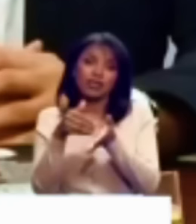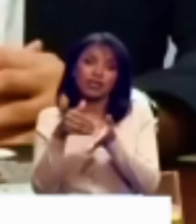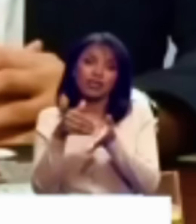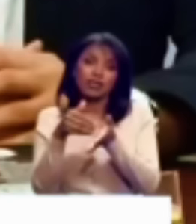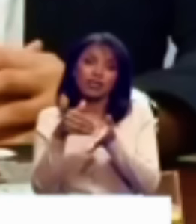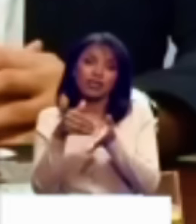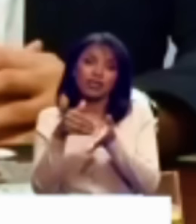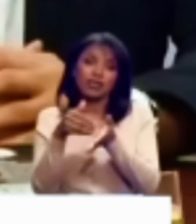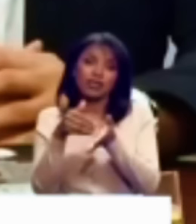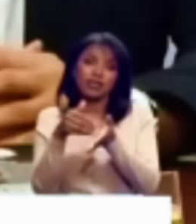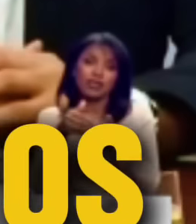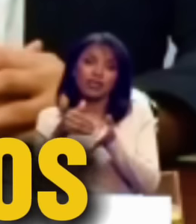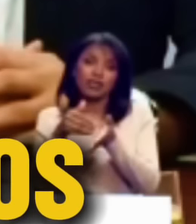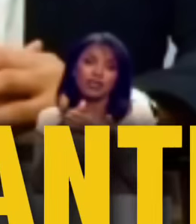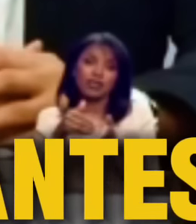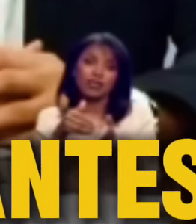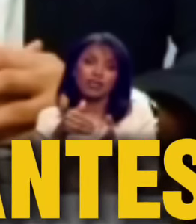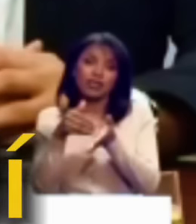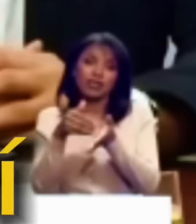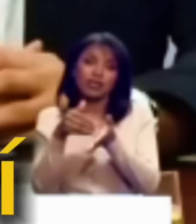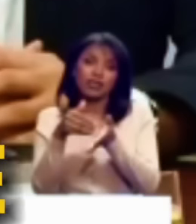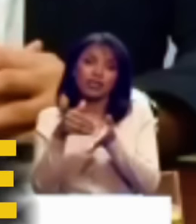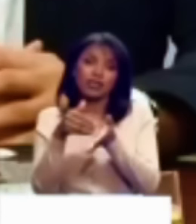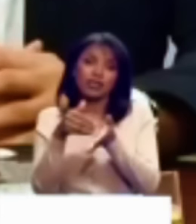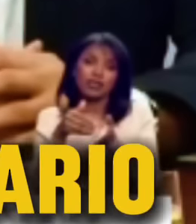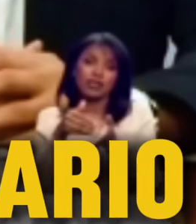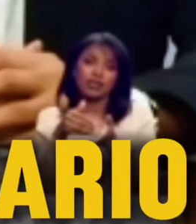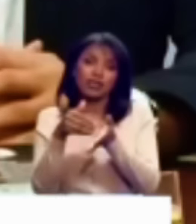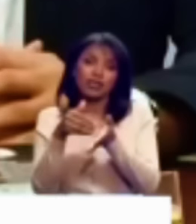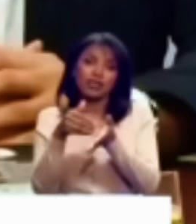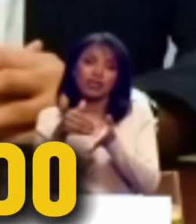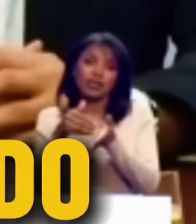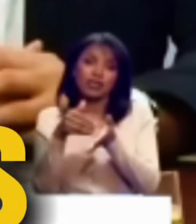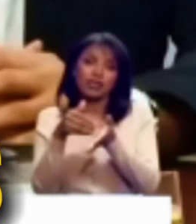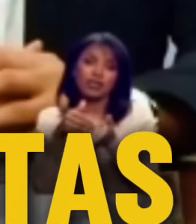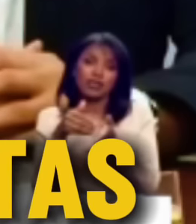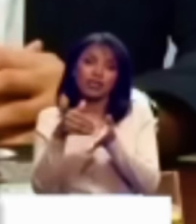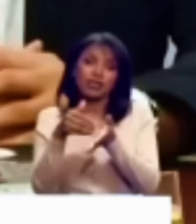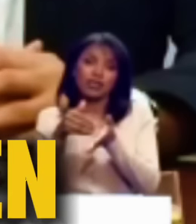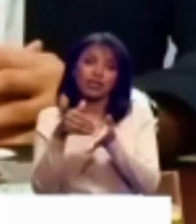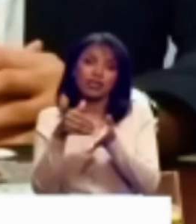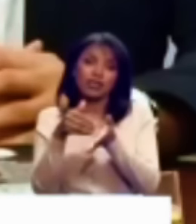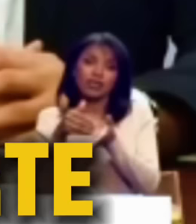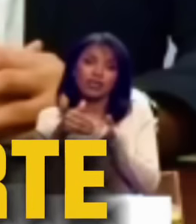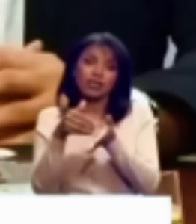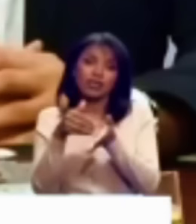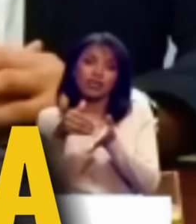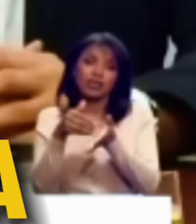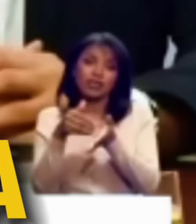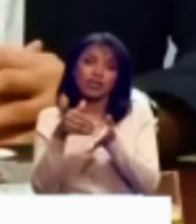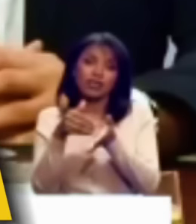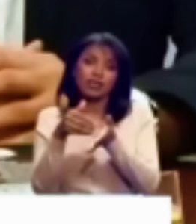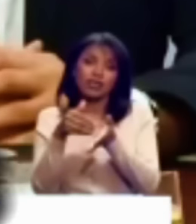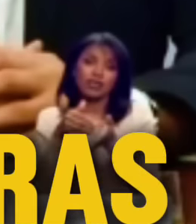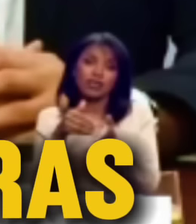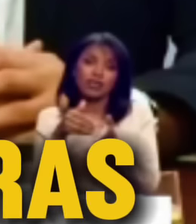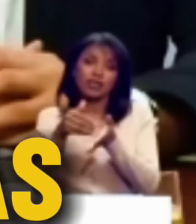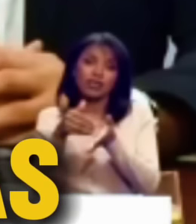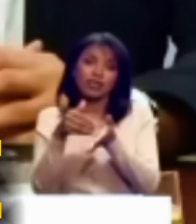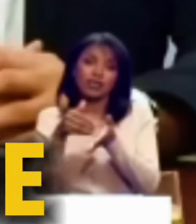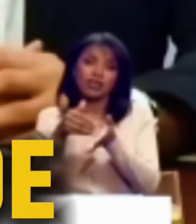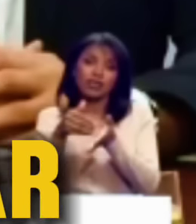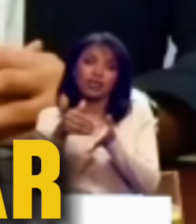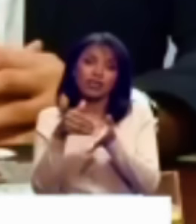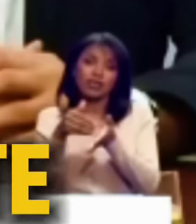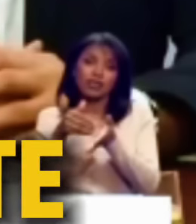de la DIJ. Puntos importantes aquí. Dice un comentario: cuando las apuestas se meten en el deporte, esta es una de las primeras